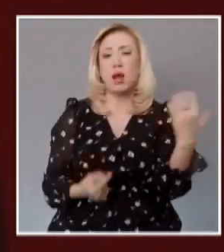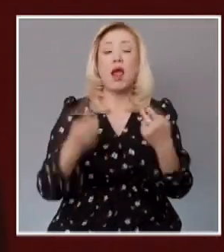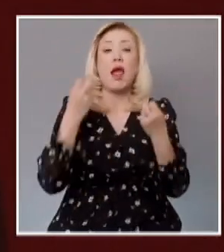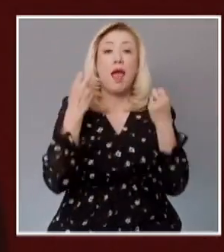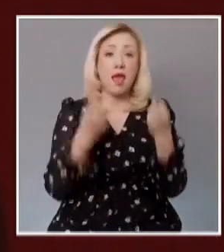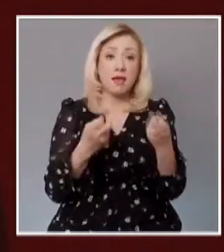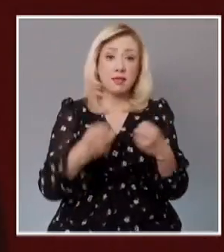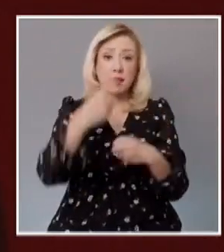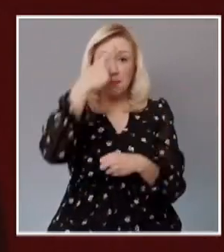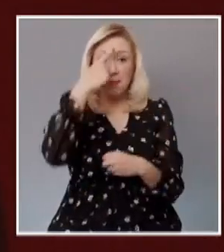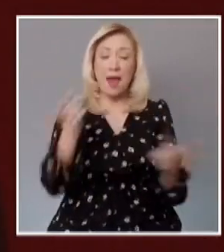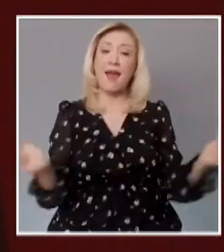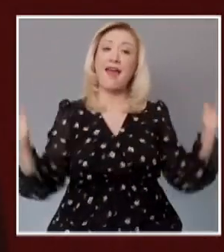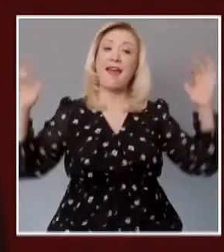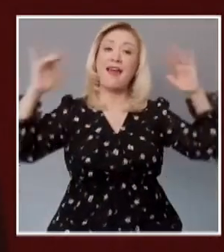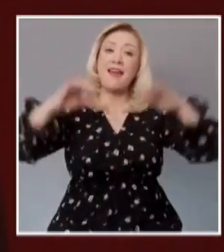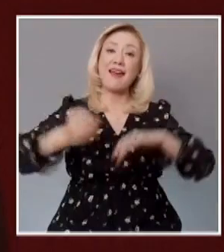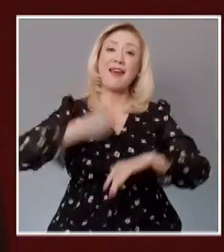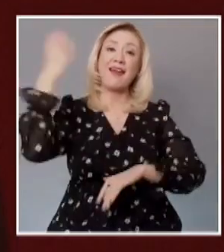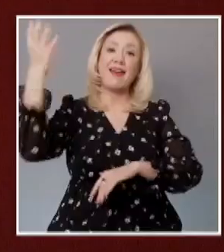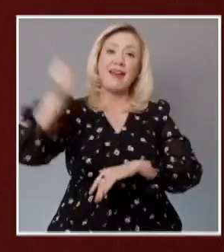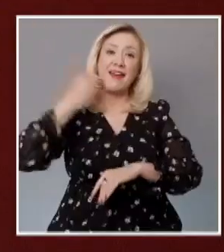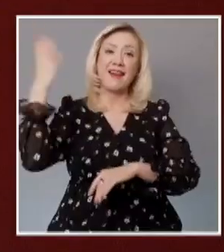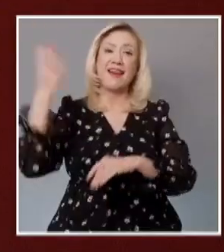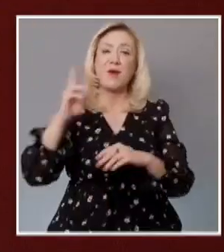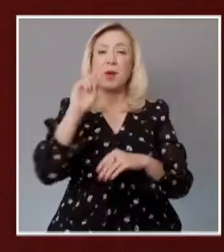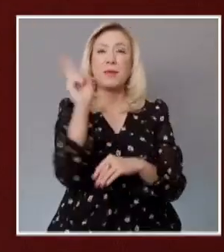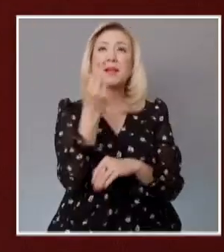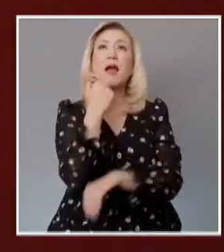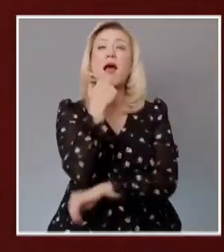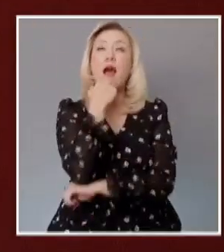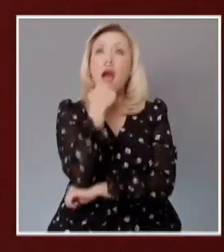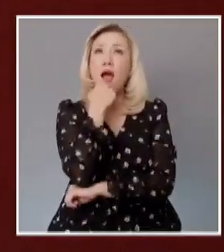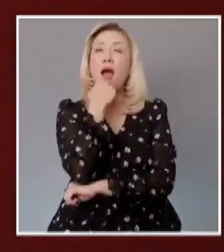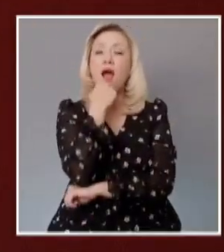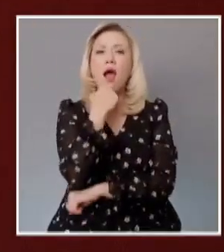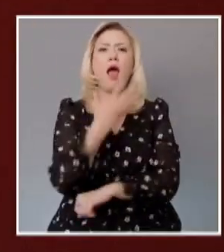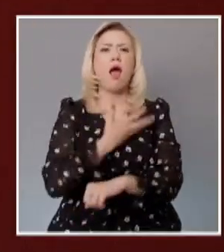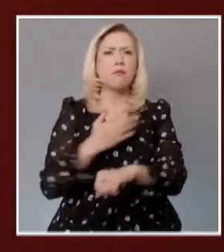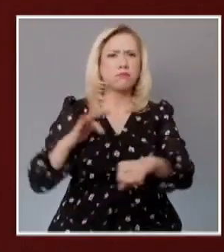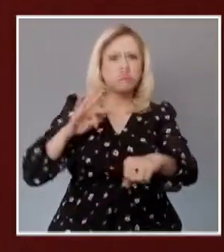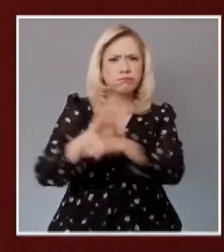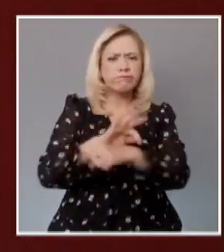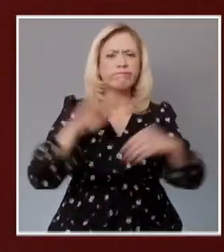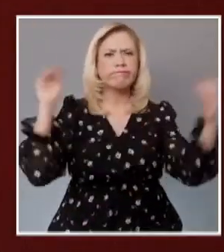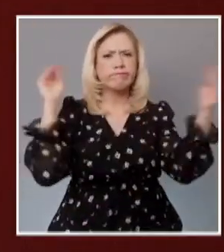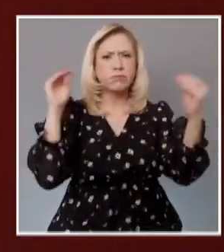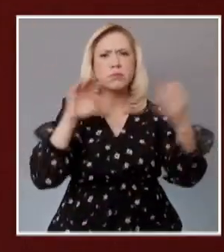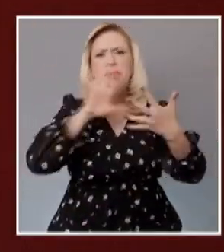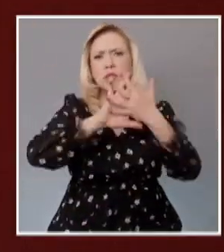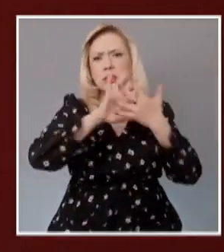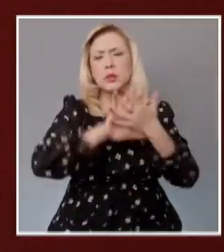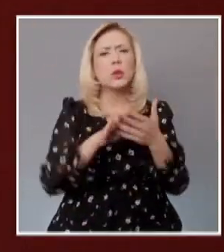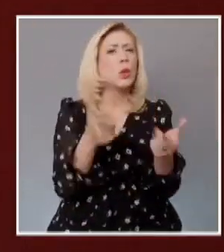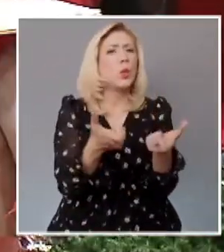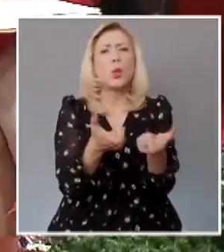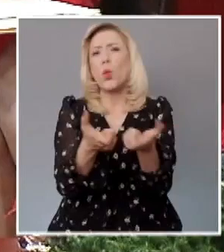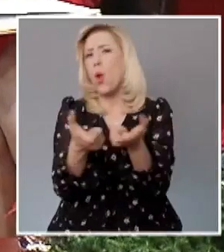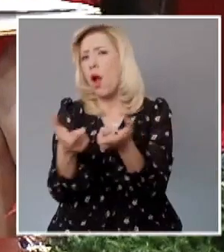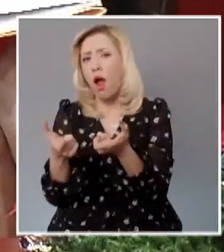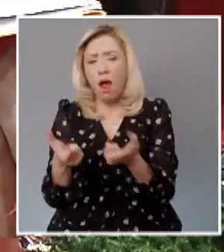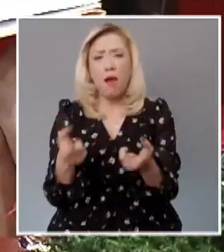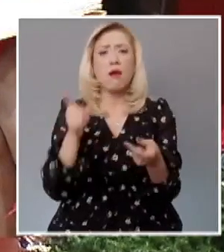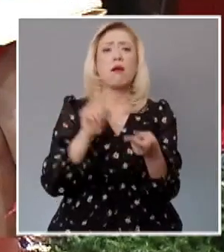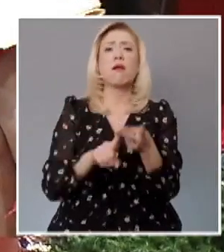encuentro jurídico, se informó que además de ofrecer servicios de defensa penal a personas de escasos recursos, a familiares de víctimas de